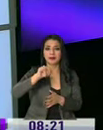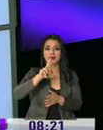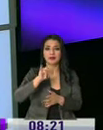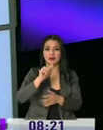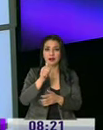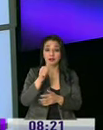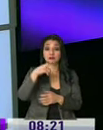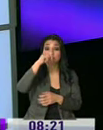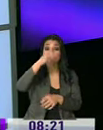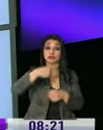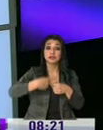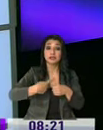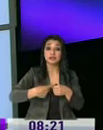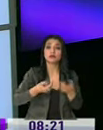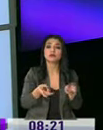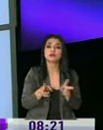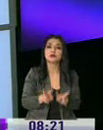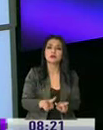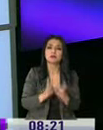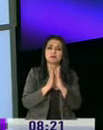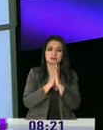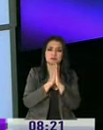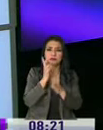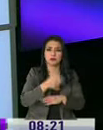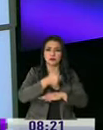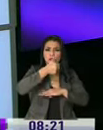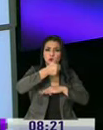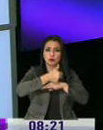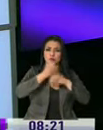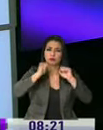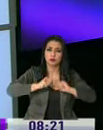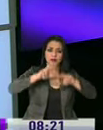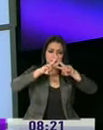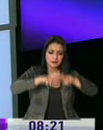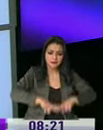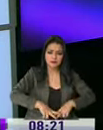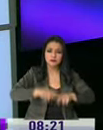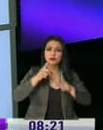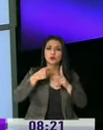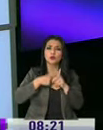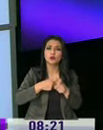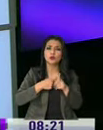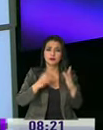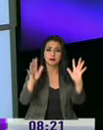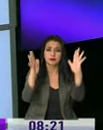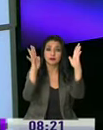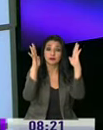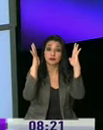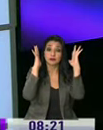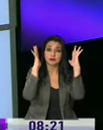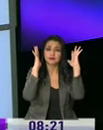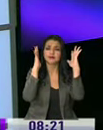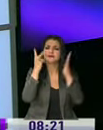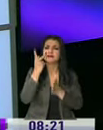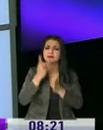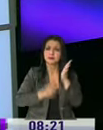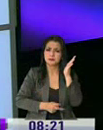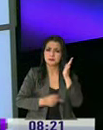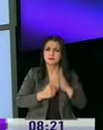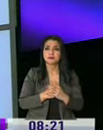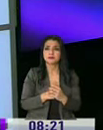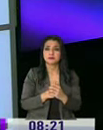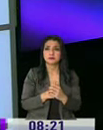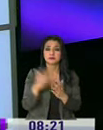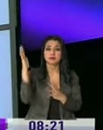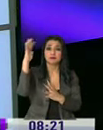norte de la ciudad de Quito, están solicitando a las autoridades que se haga una revisión urgente de los árboles del sector. ¿Qué es lo que pasa ahí? Temen que